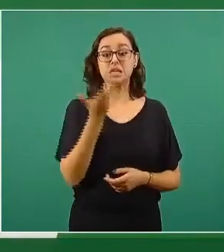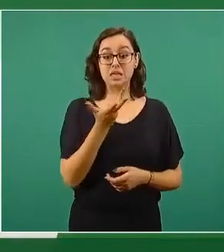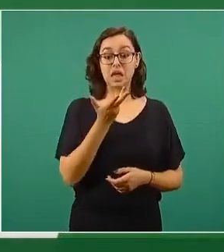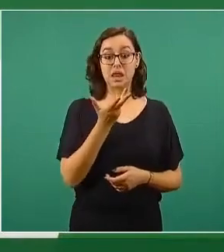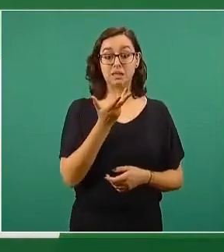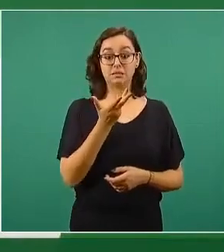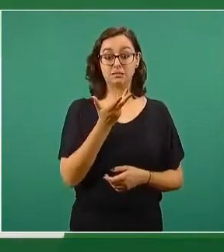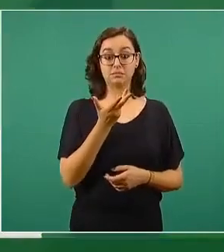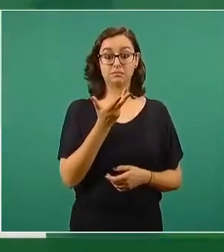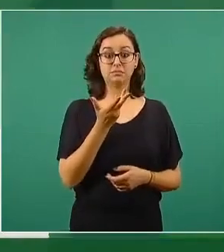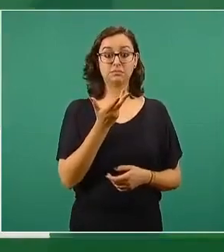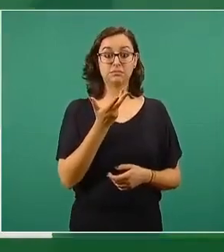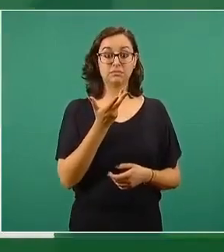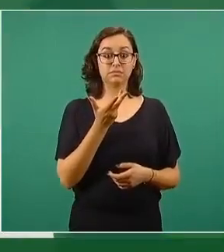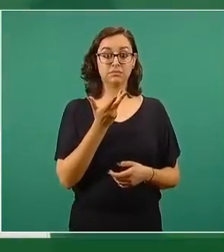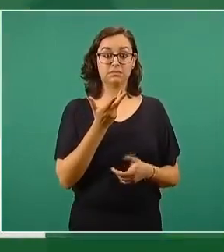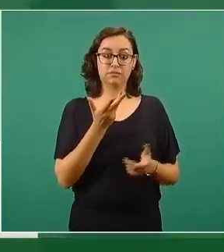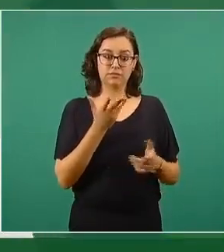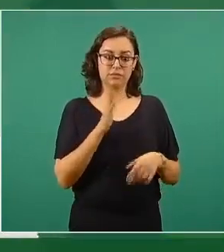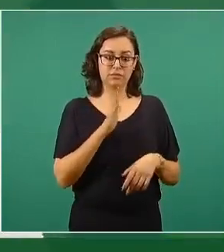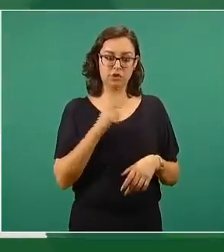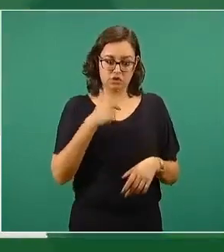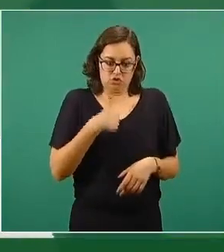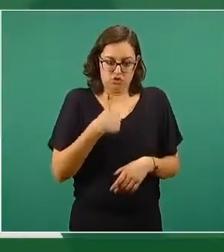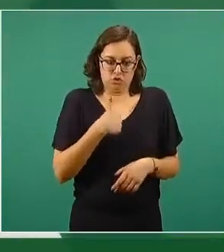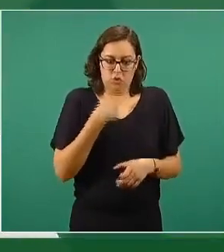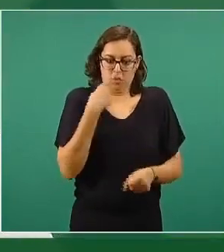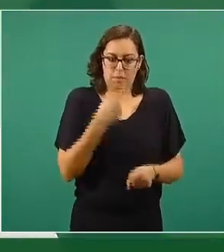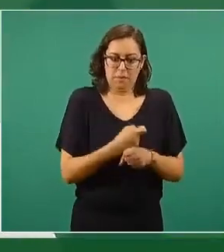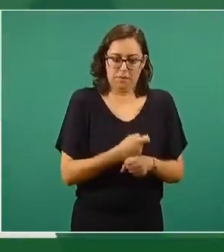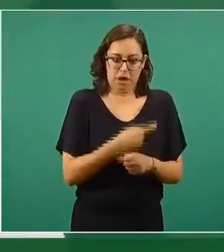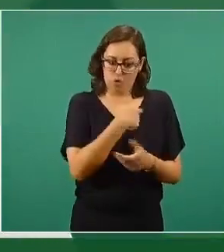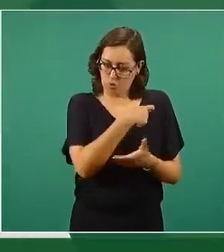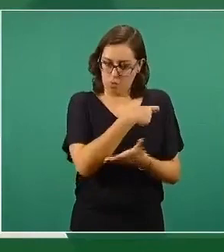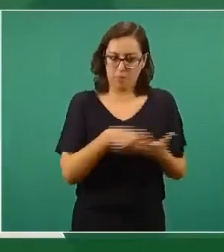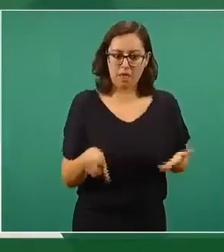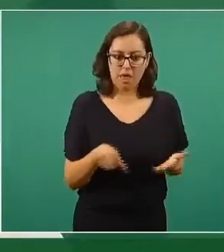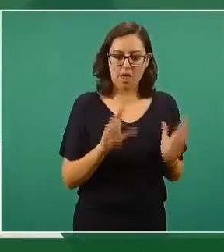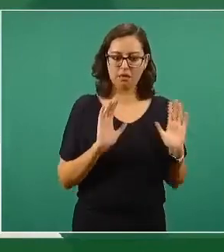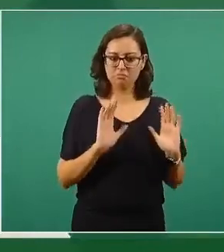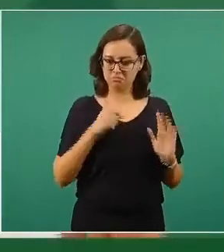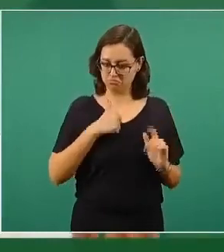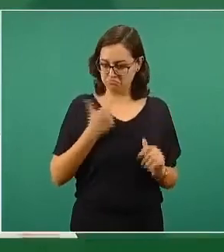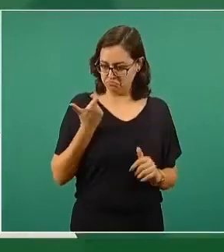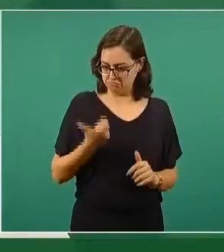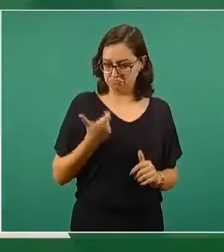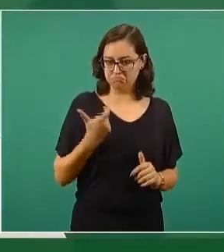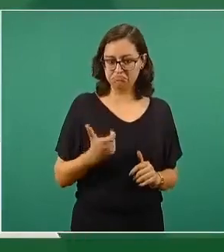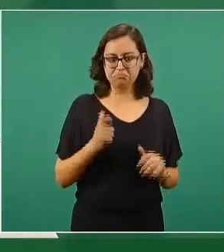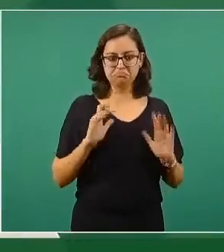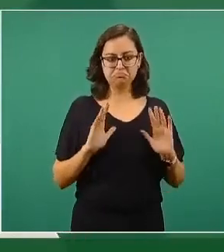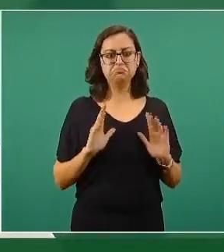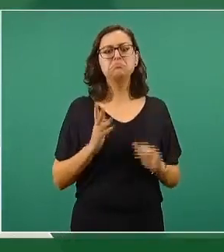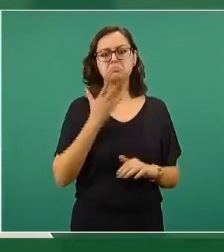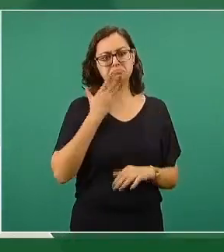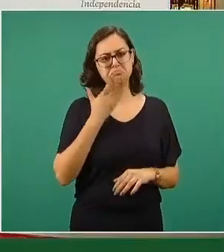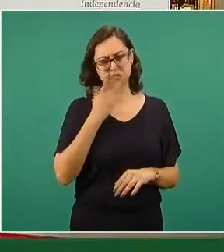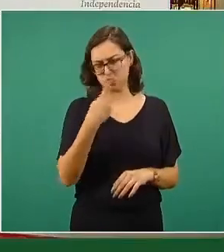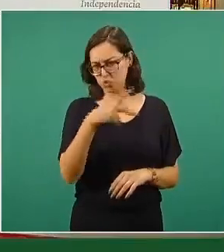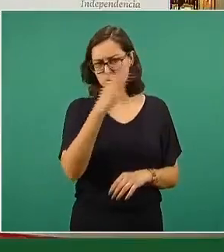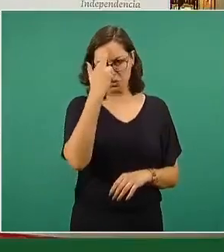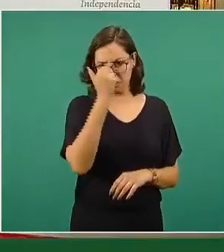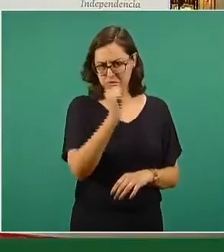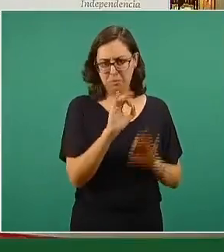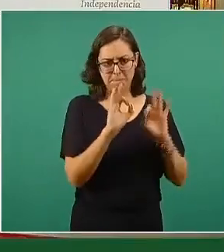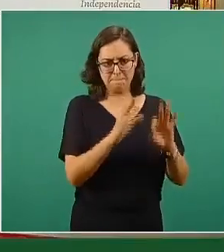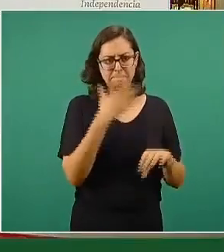que esto sea un mecanismo de anticiparse, de lograr ya, dado que por alguna razón, que puede ser perfectamente